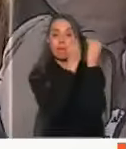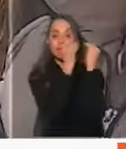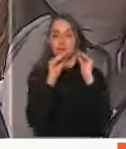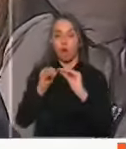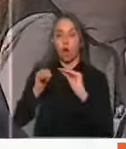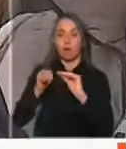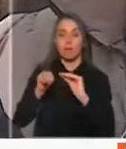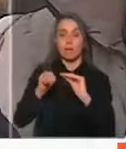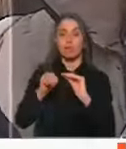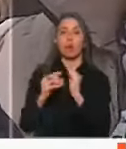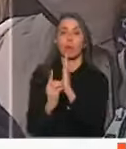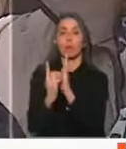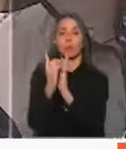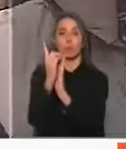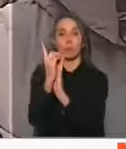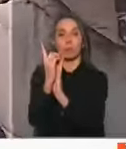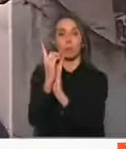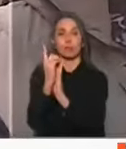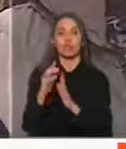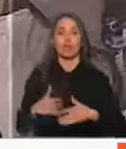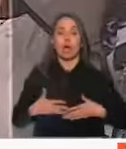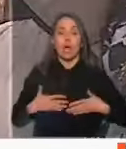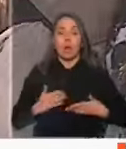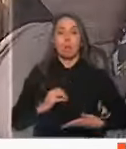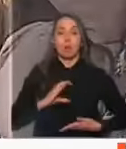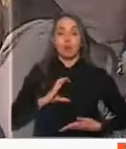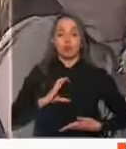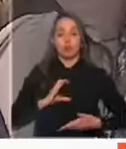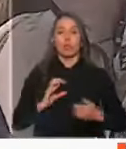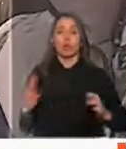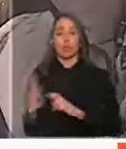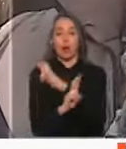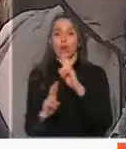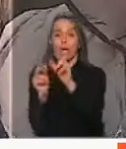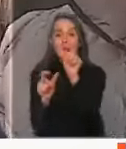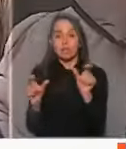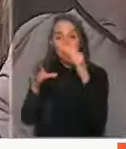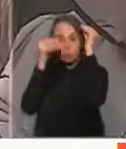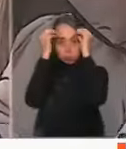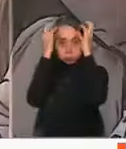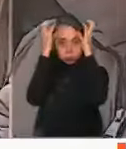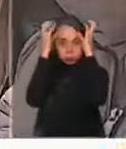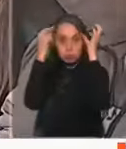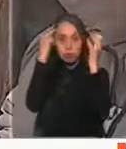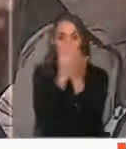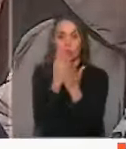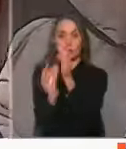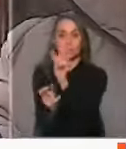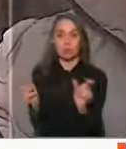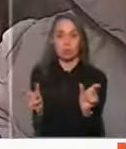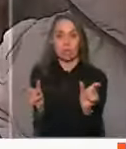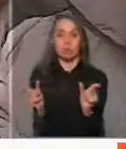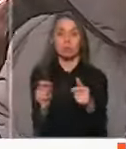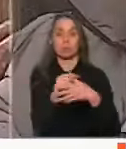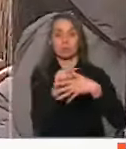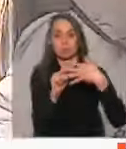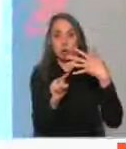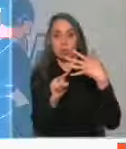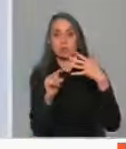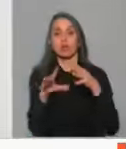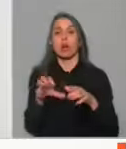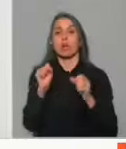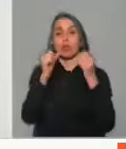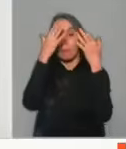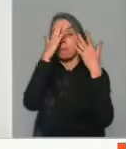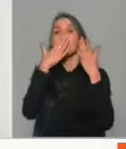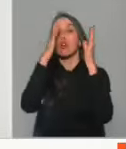punto de vista del desarrollo emocional y socioemocional de los estudiantes, también cognitivo de los estudiantes, y en función de eso tomar las mejores medidas.